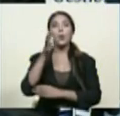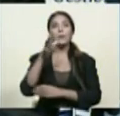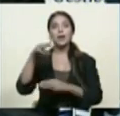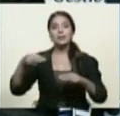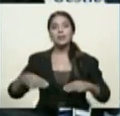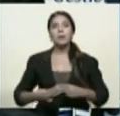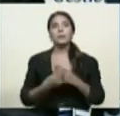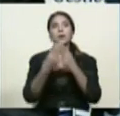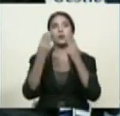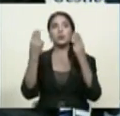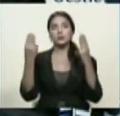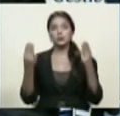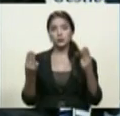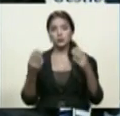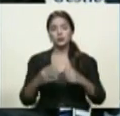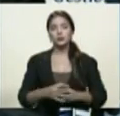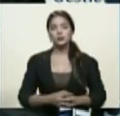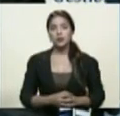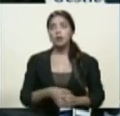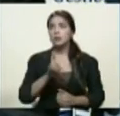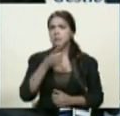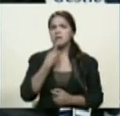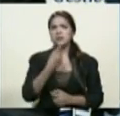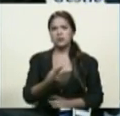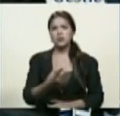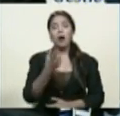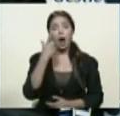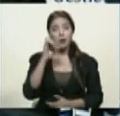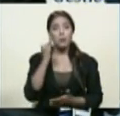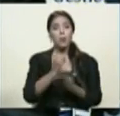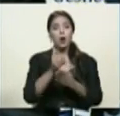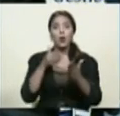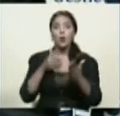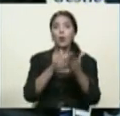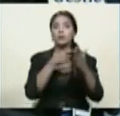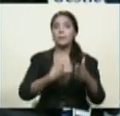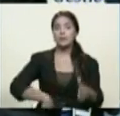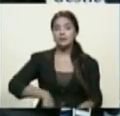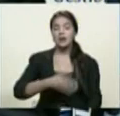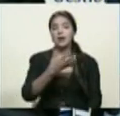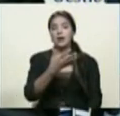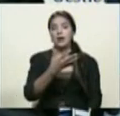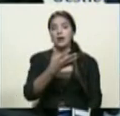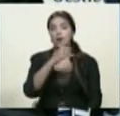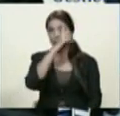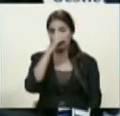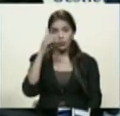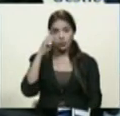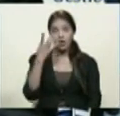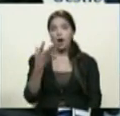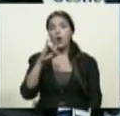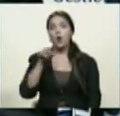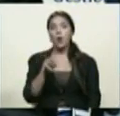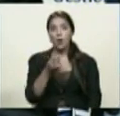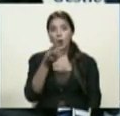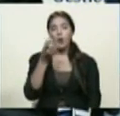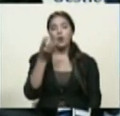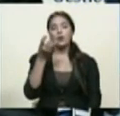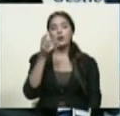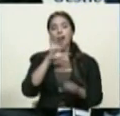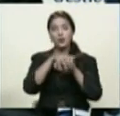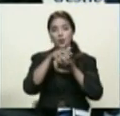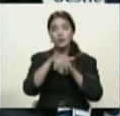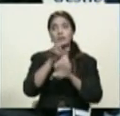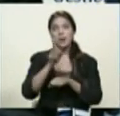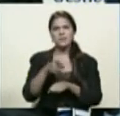y ha expresado que tiene pruebas contra el presidente diosdado filmar jorge rodríguez incluso lo ha catalogado como